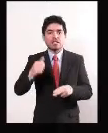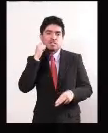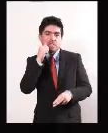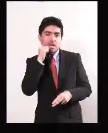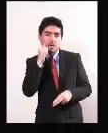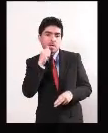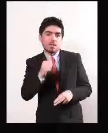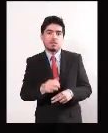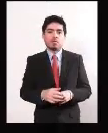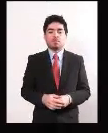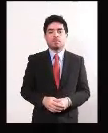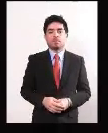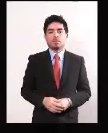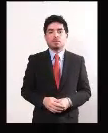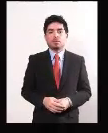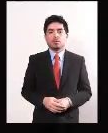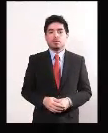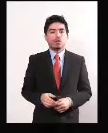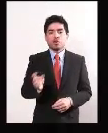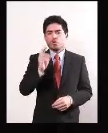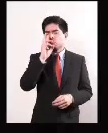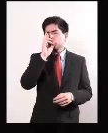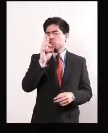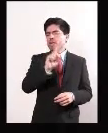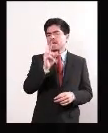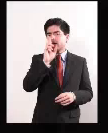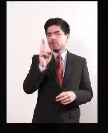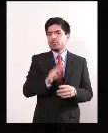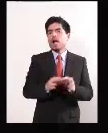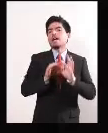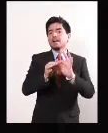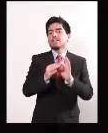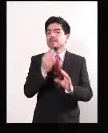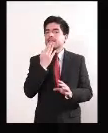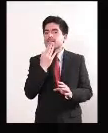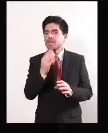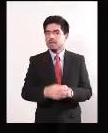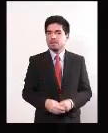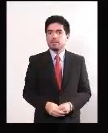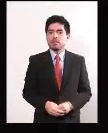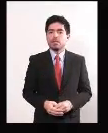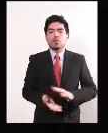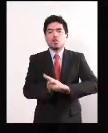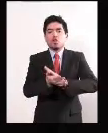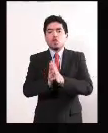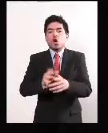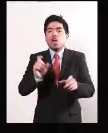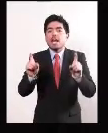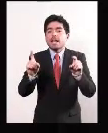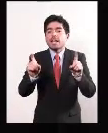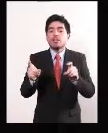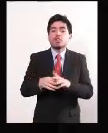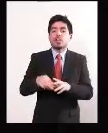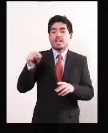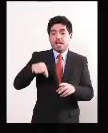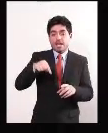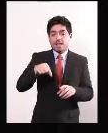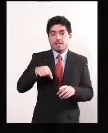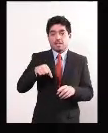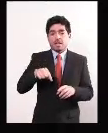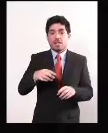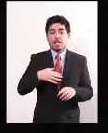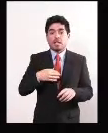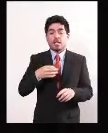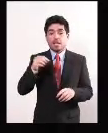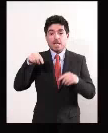día. No es raro de mi parte agradecer también todas las gestiones que se hacen desde este lugar donde hoy